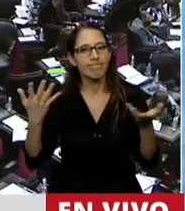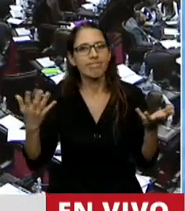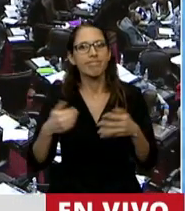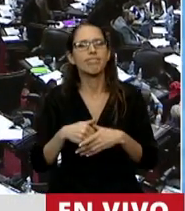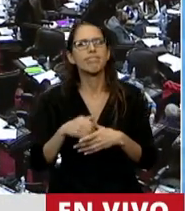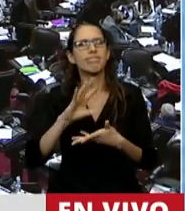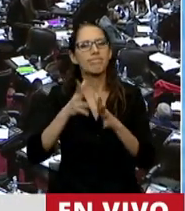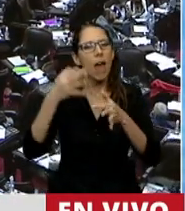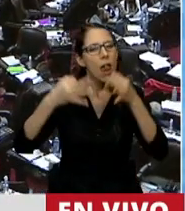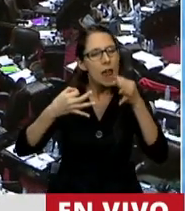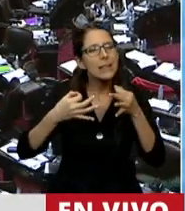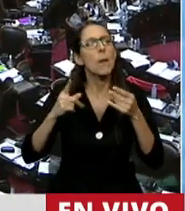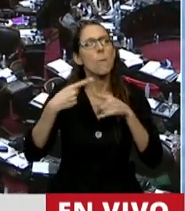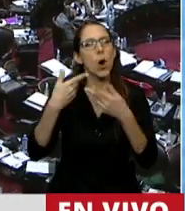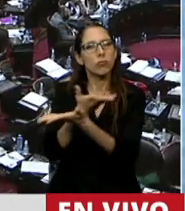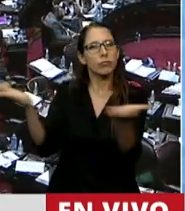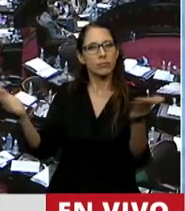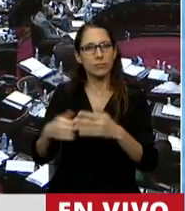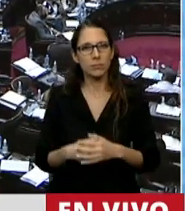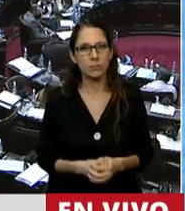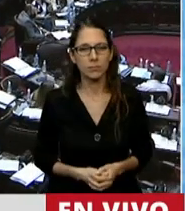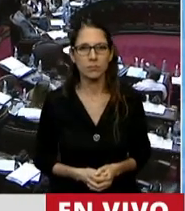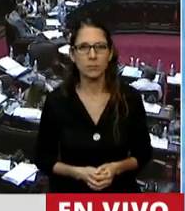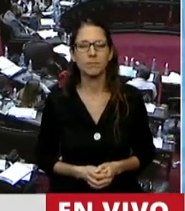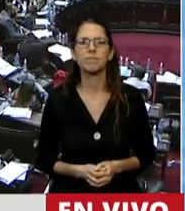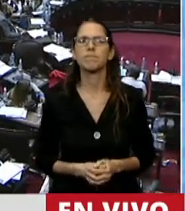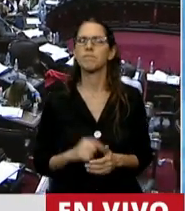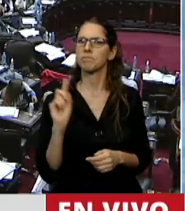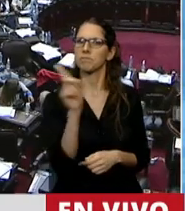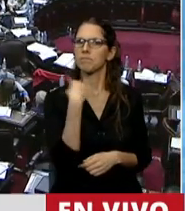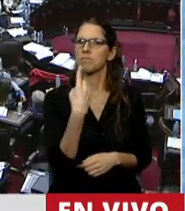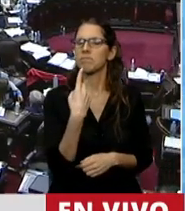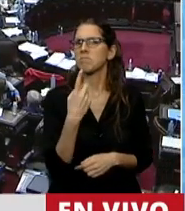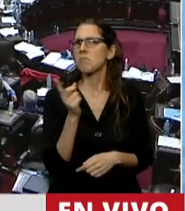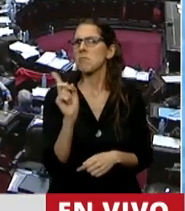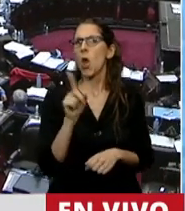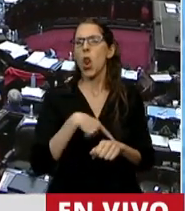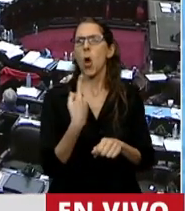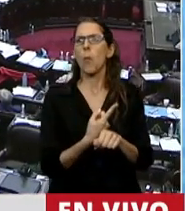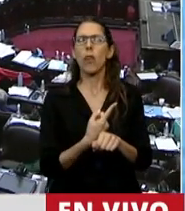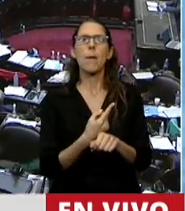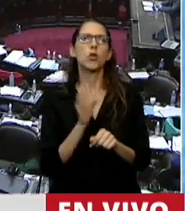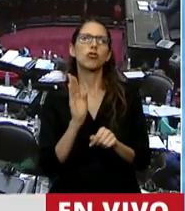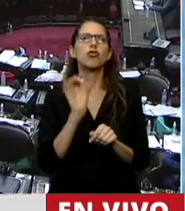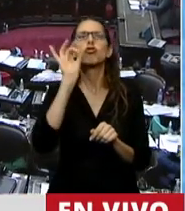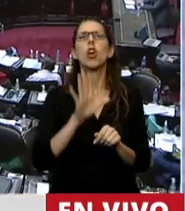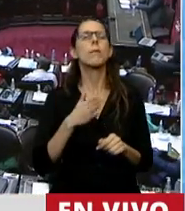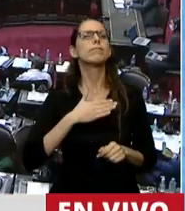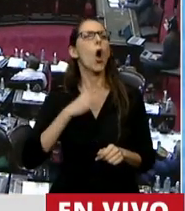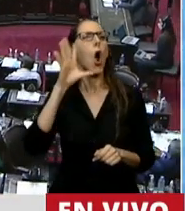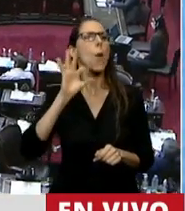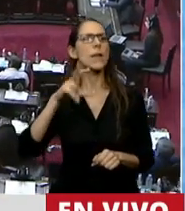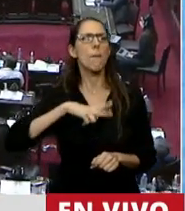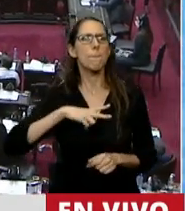definitiva un análisis colectivo. No podemos escudarnos en nuestras íntimas convicciones y